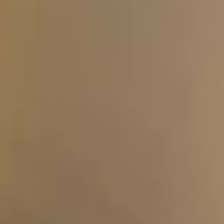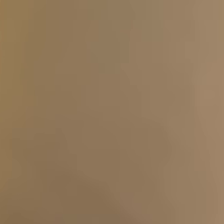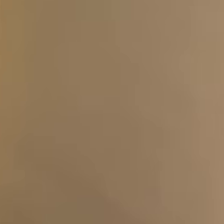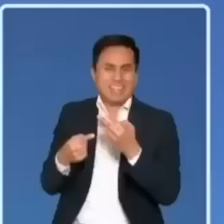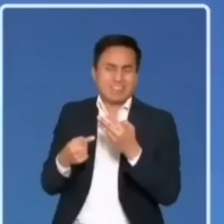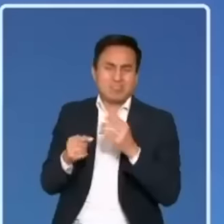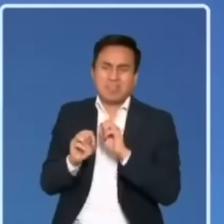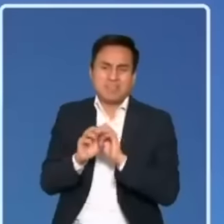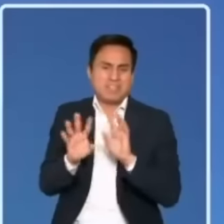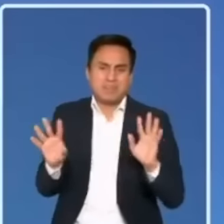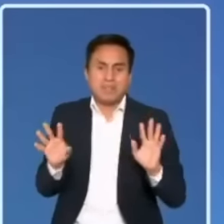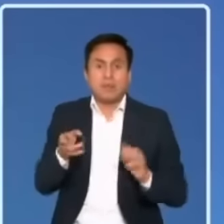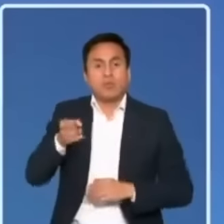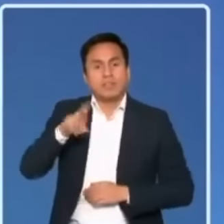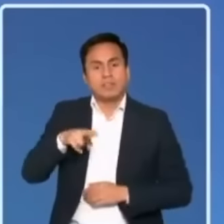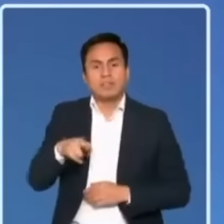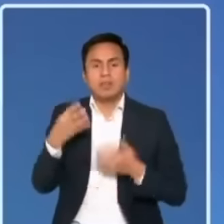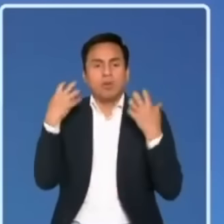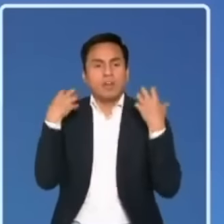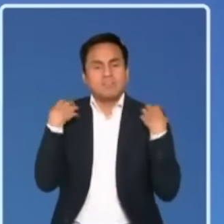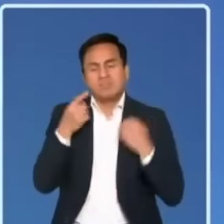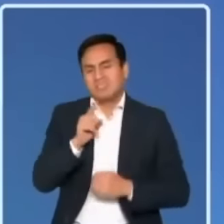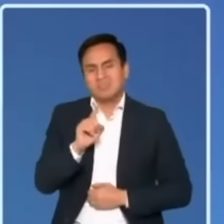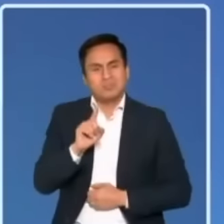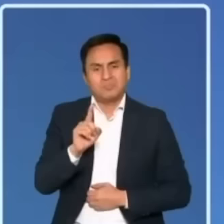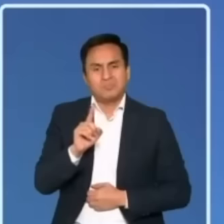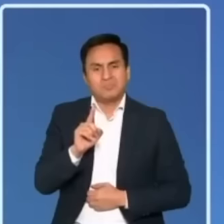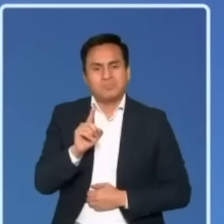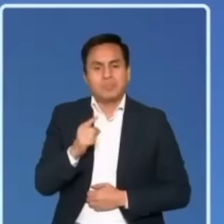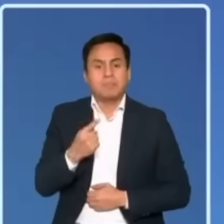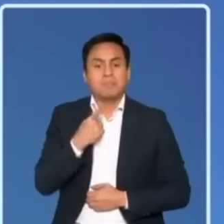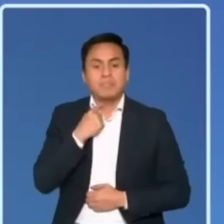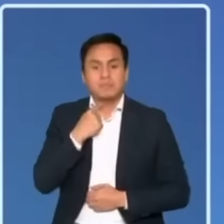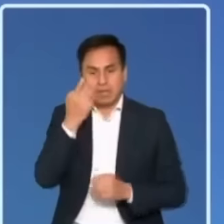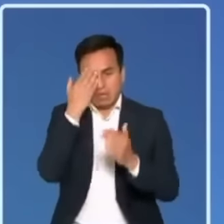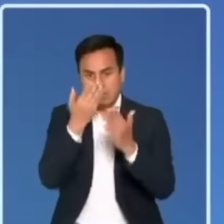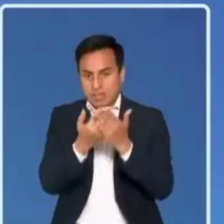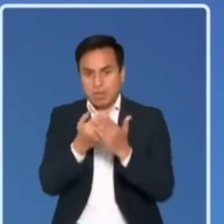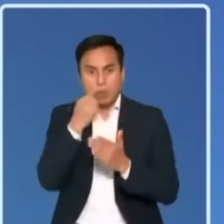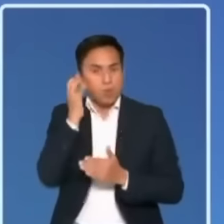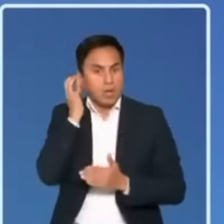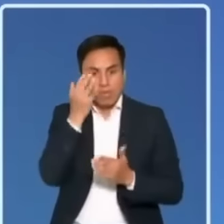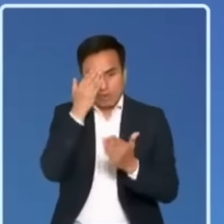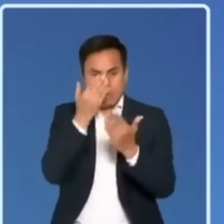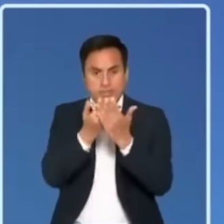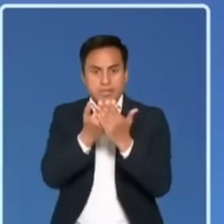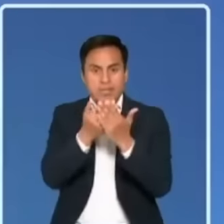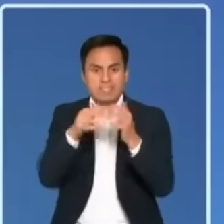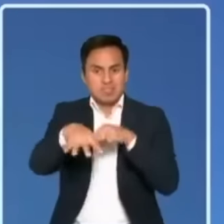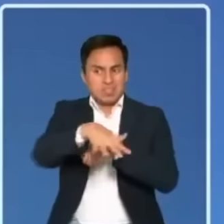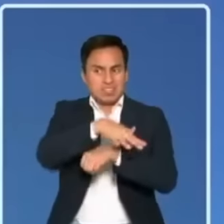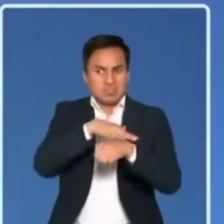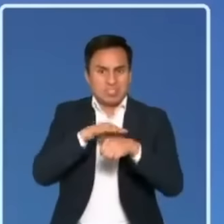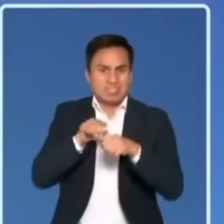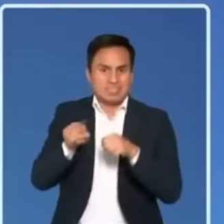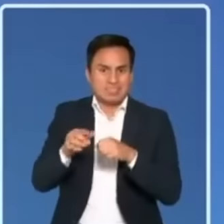señor director. Mente que, insisto, no nos corresponde cuando víctimas se enfrentan, o mujeres, personas se enfrentan a este tipo de